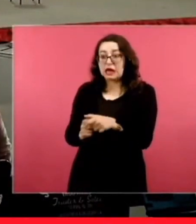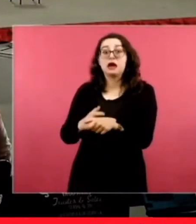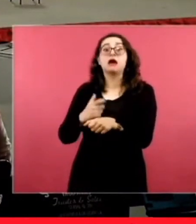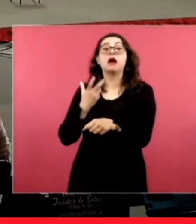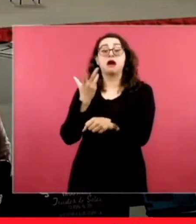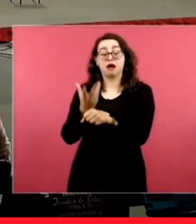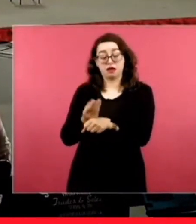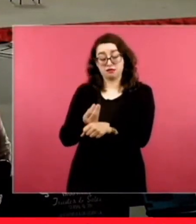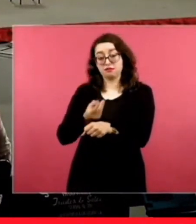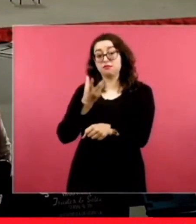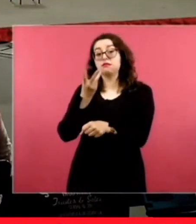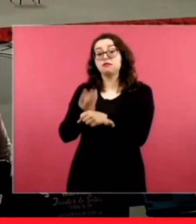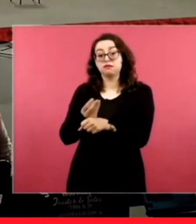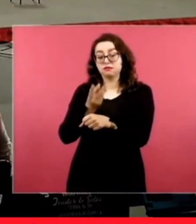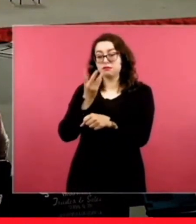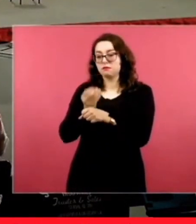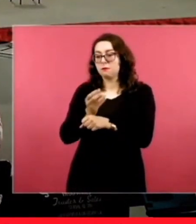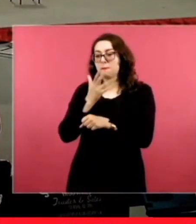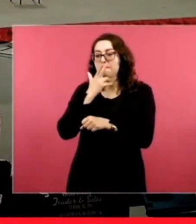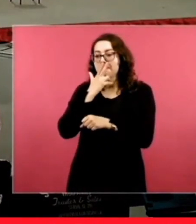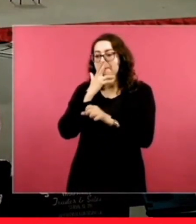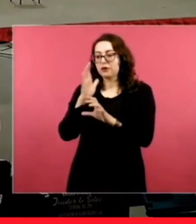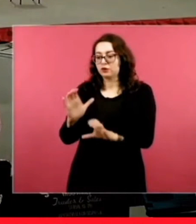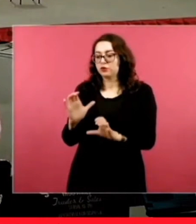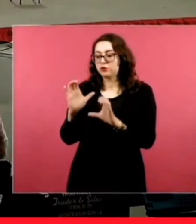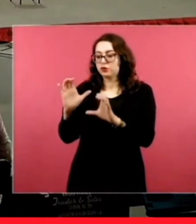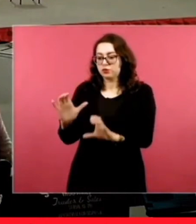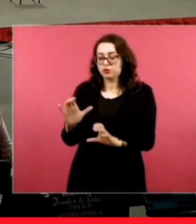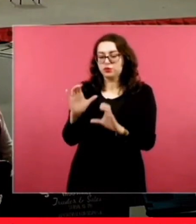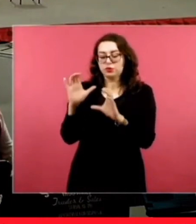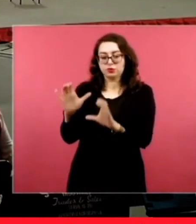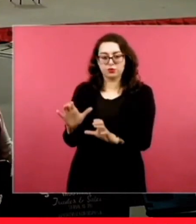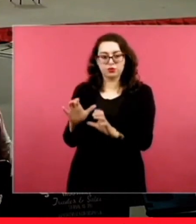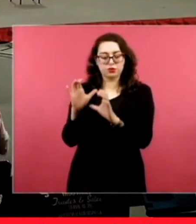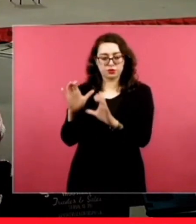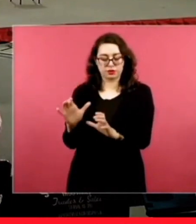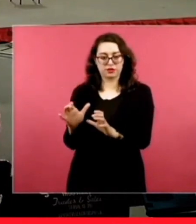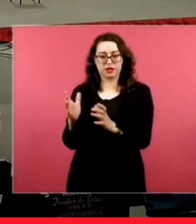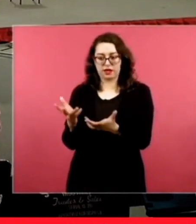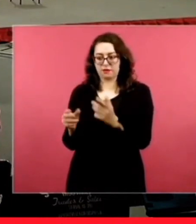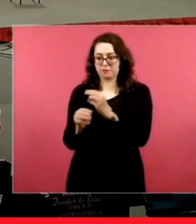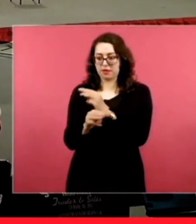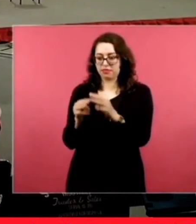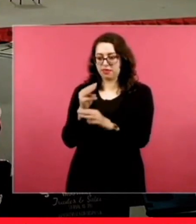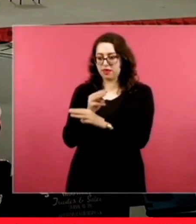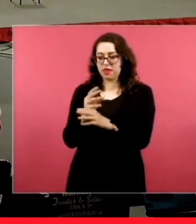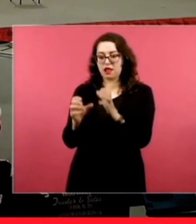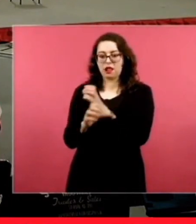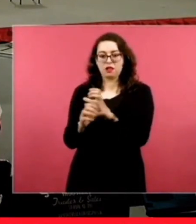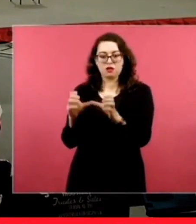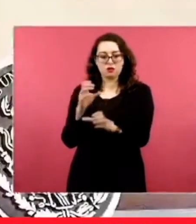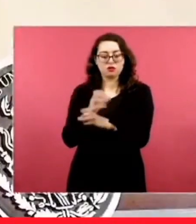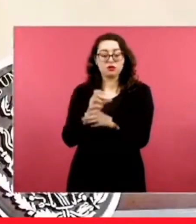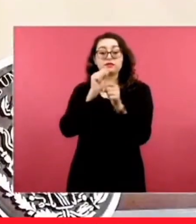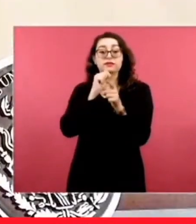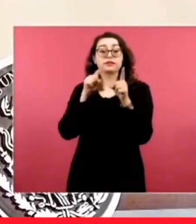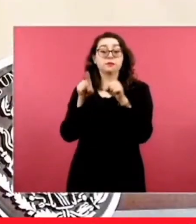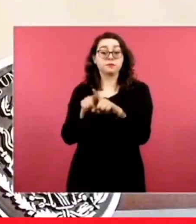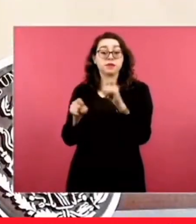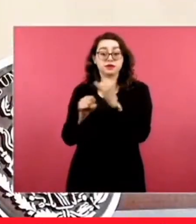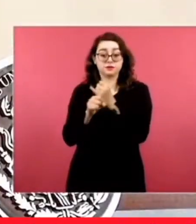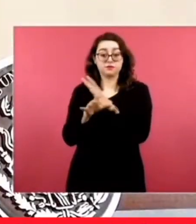medida de lo posible y preservando los materiales y la información arqueológica que